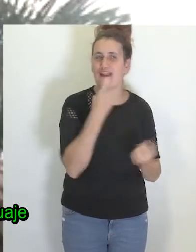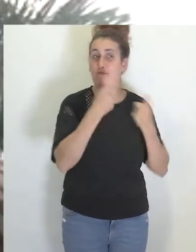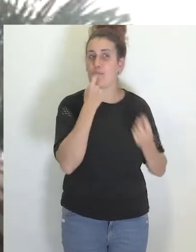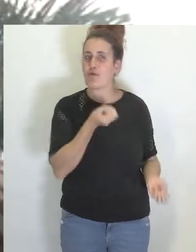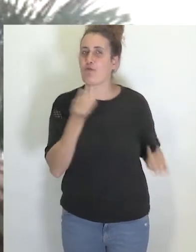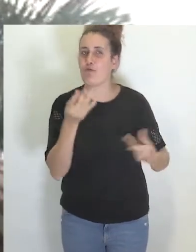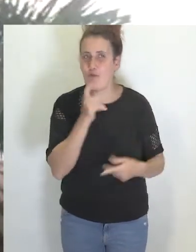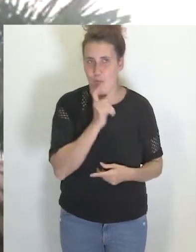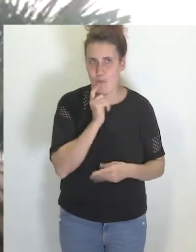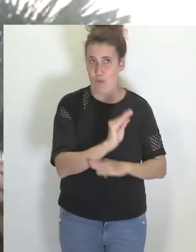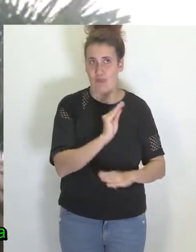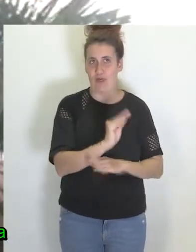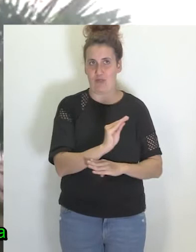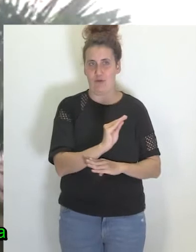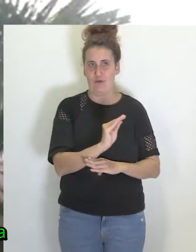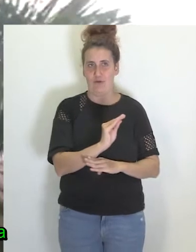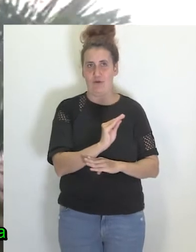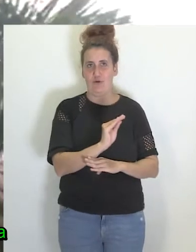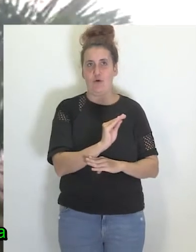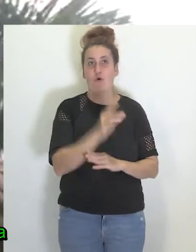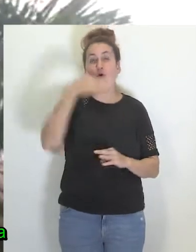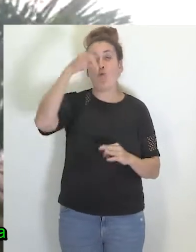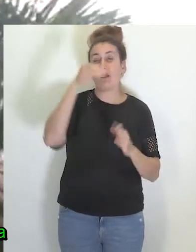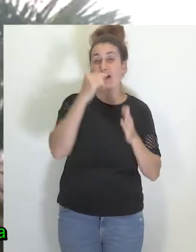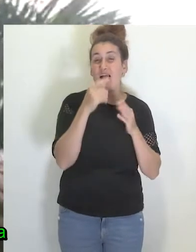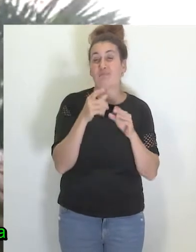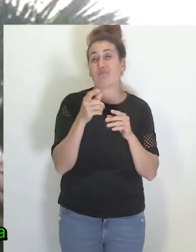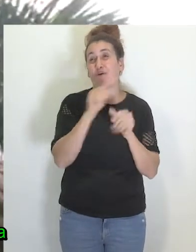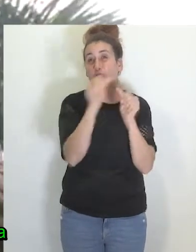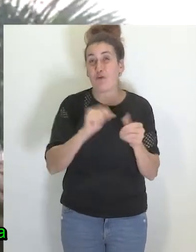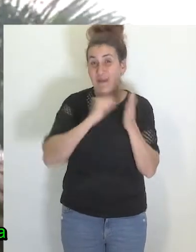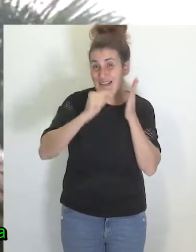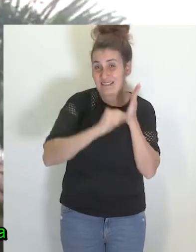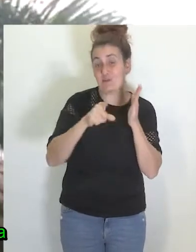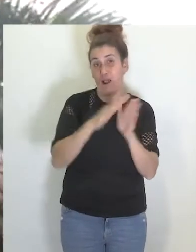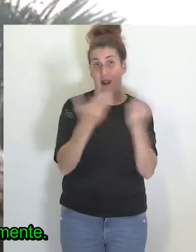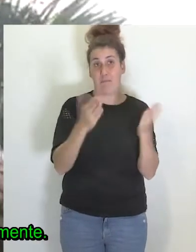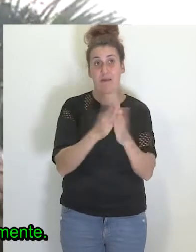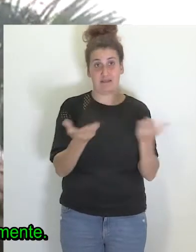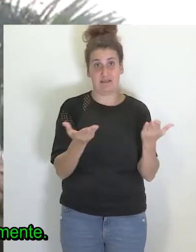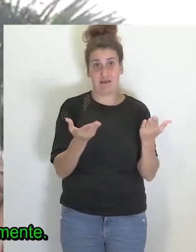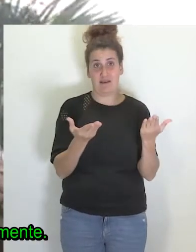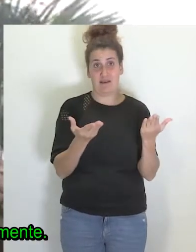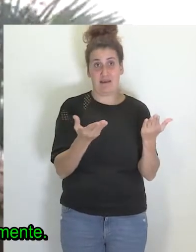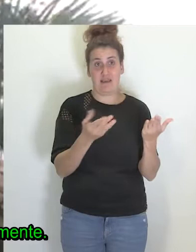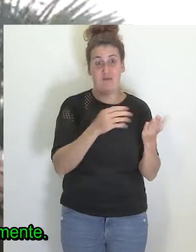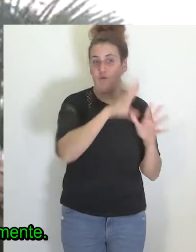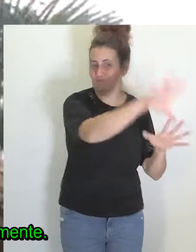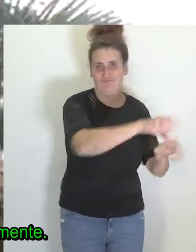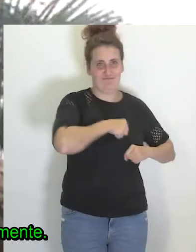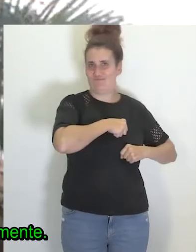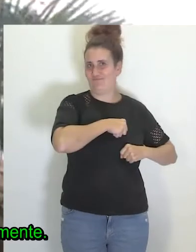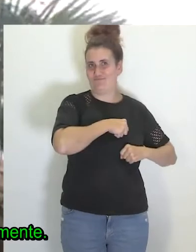informar. El único medio escrito que quedaba era la prensa y fue tomado,